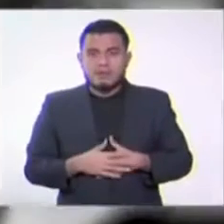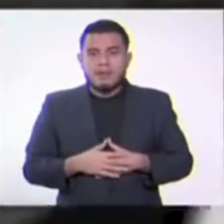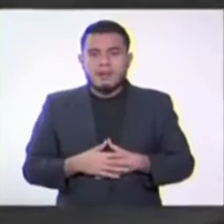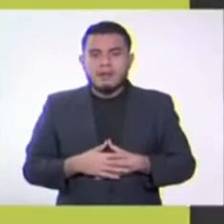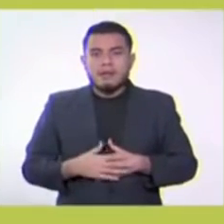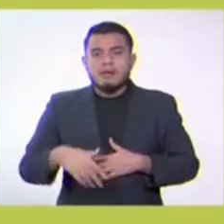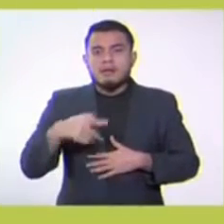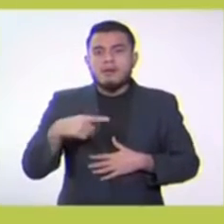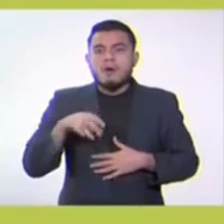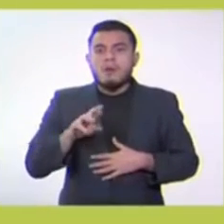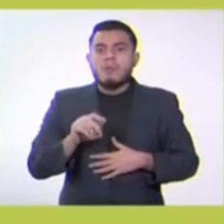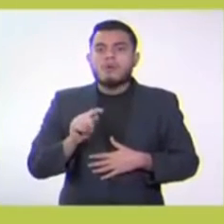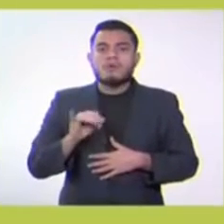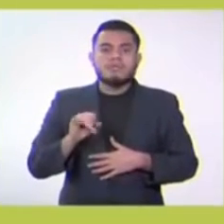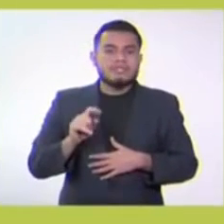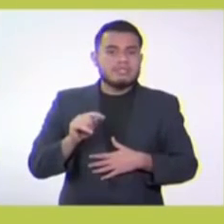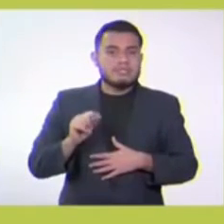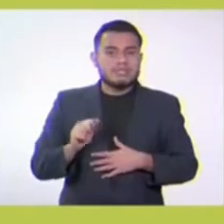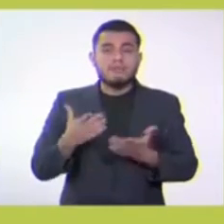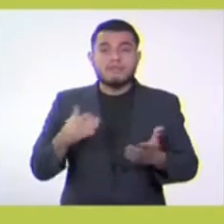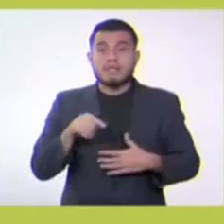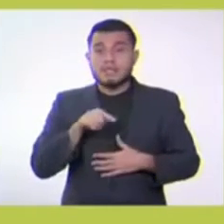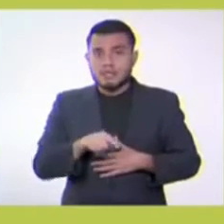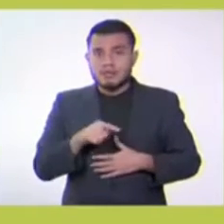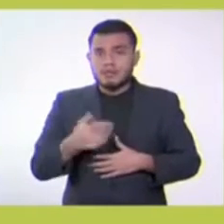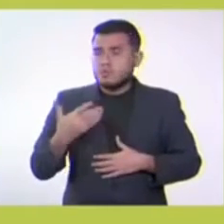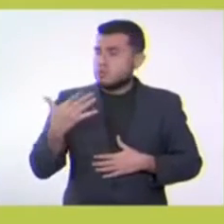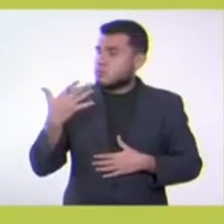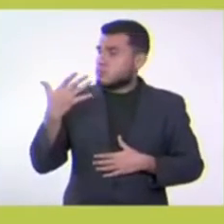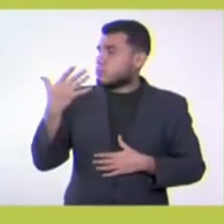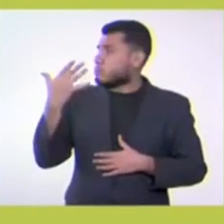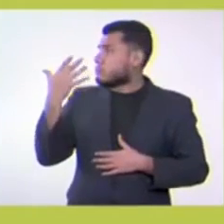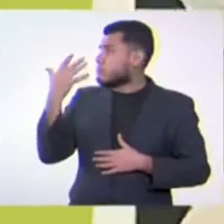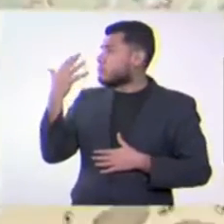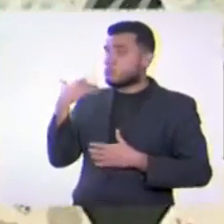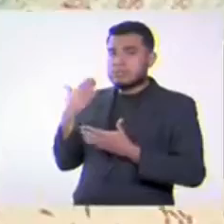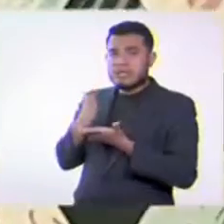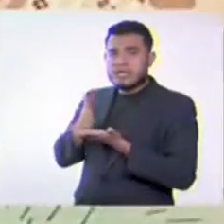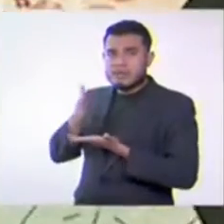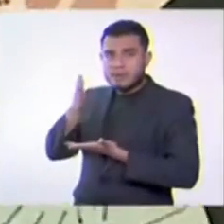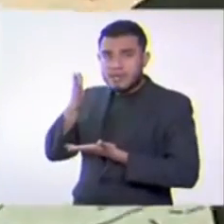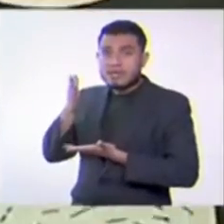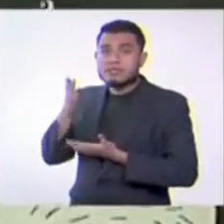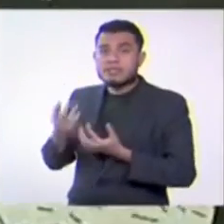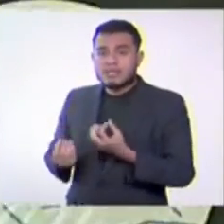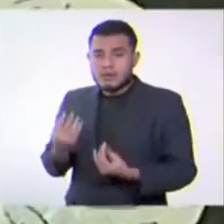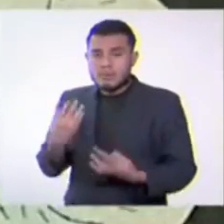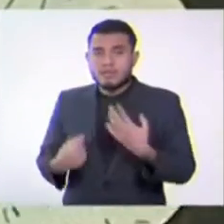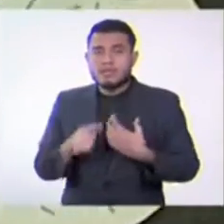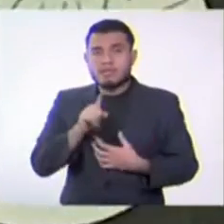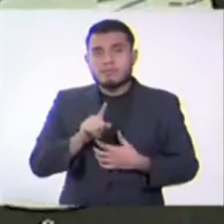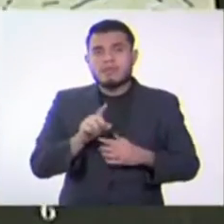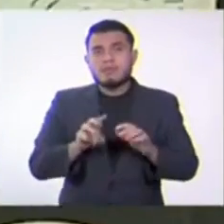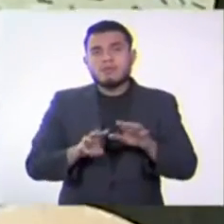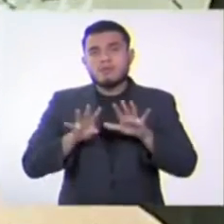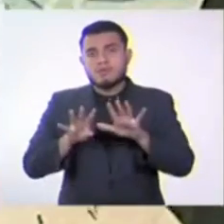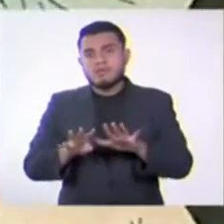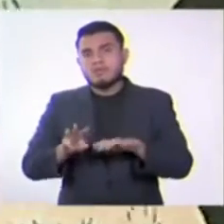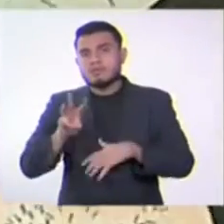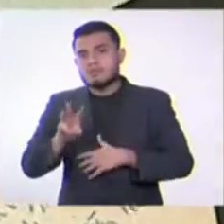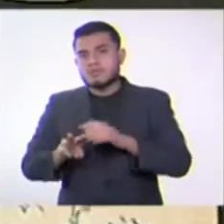protista. Suponía que estos seres eran los ancestros de animales y de plantas. En 1938, Herbert